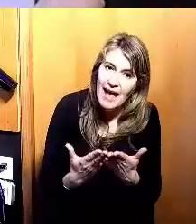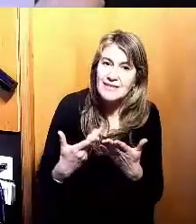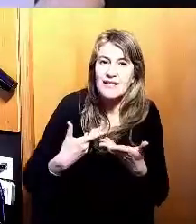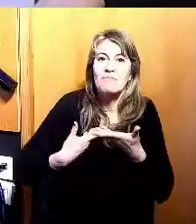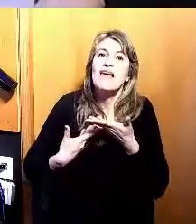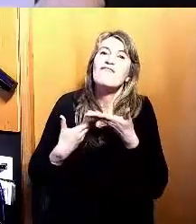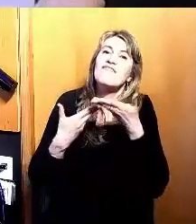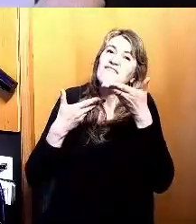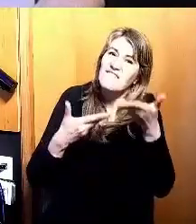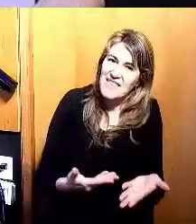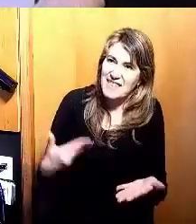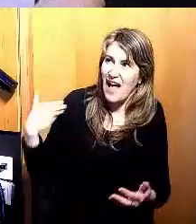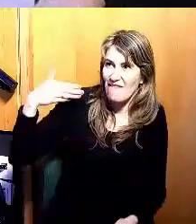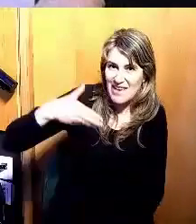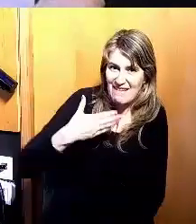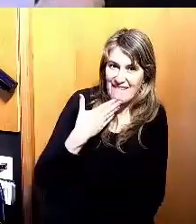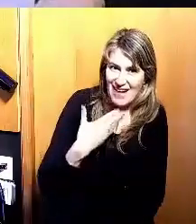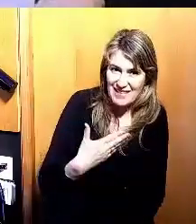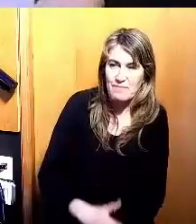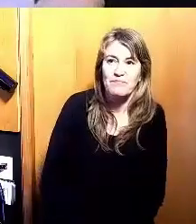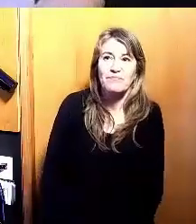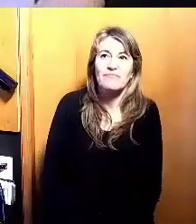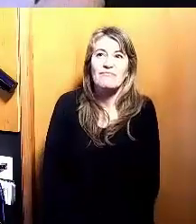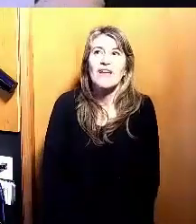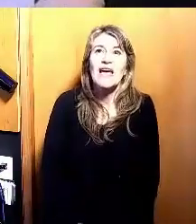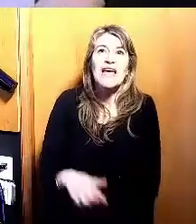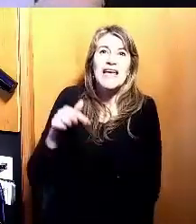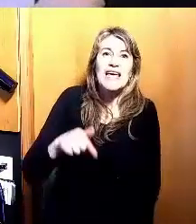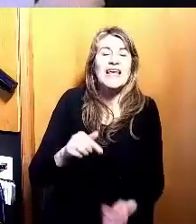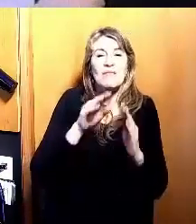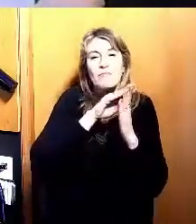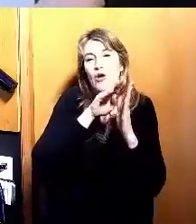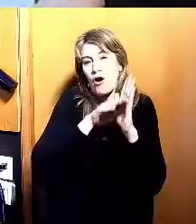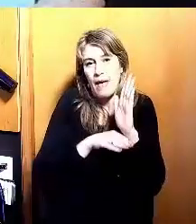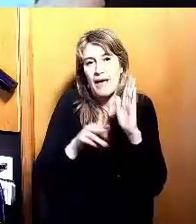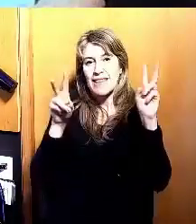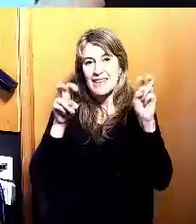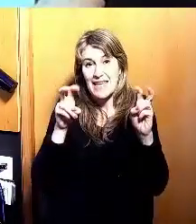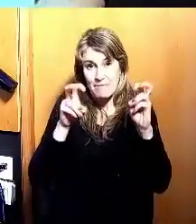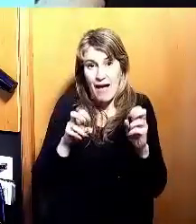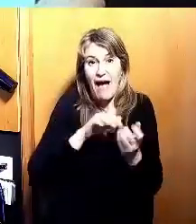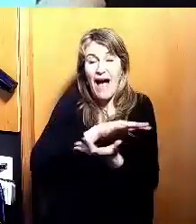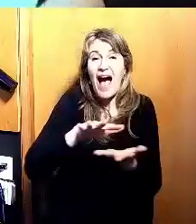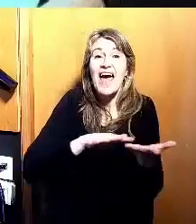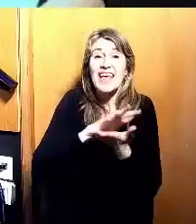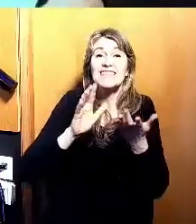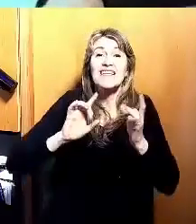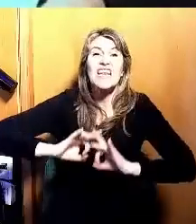invitación al evento. Les voy a hablar de un programa que tenemos en la Intendencia de Montevideo llamado Áreas